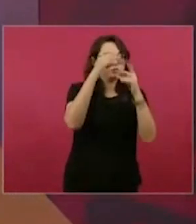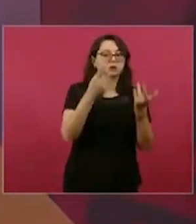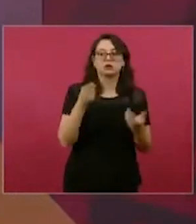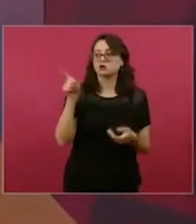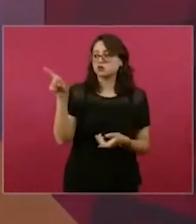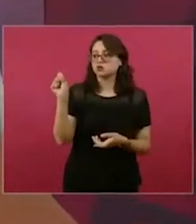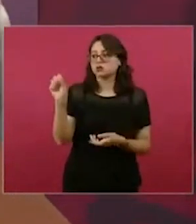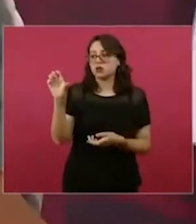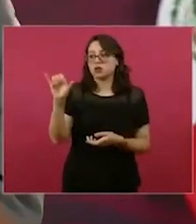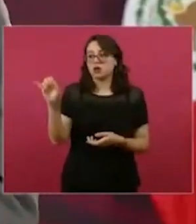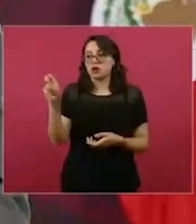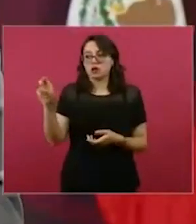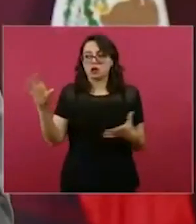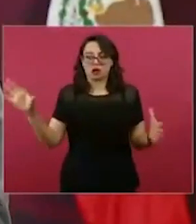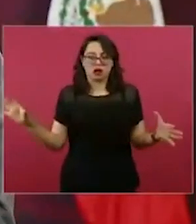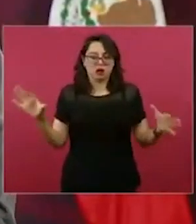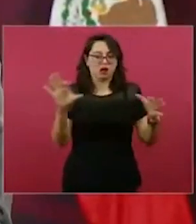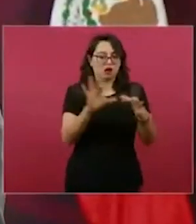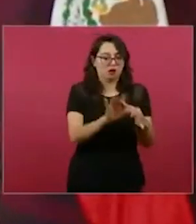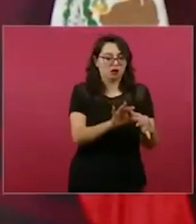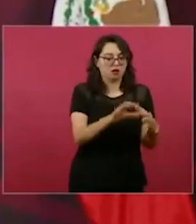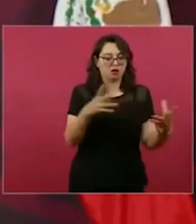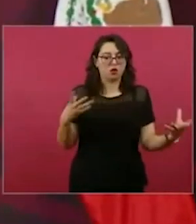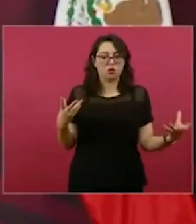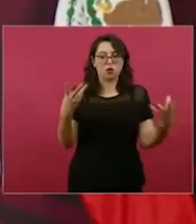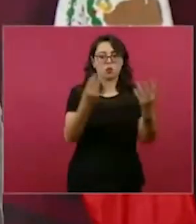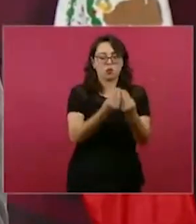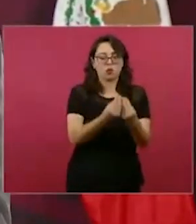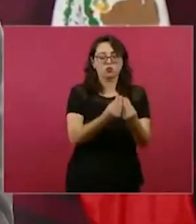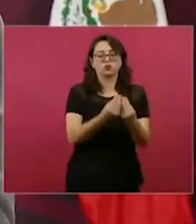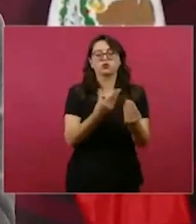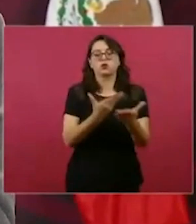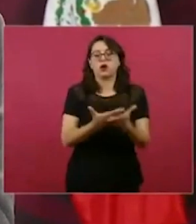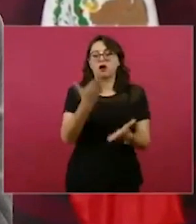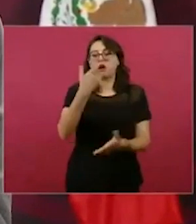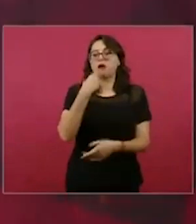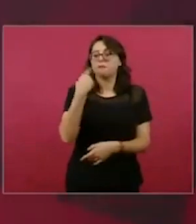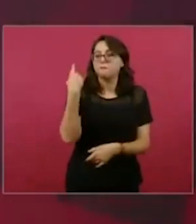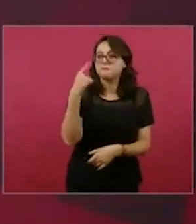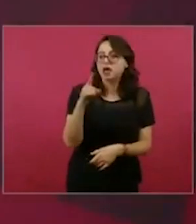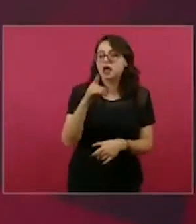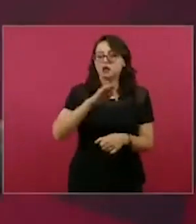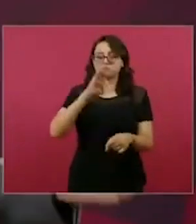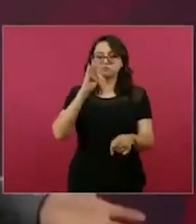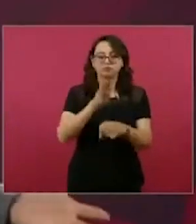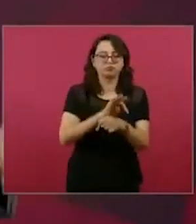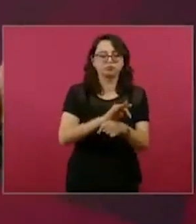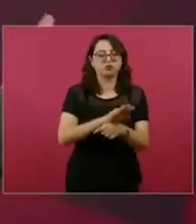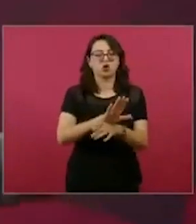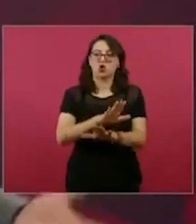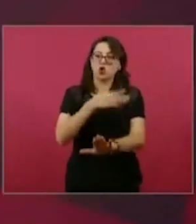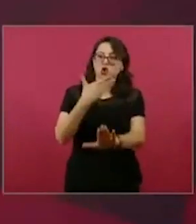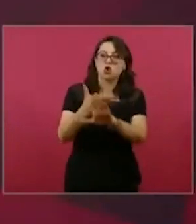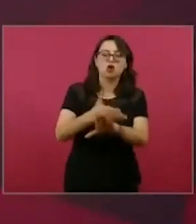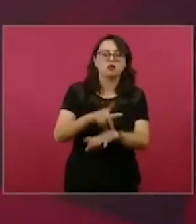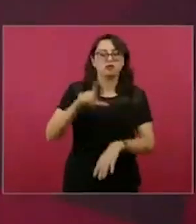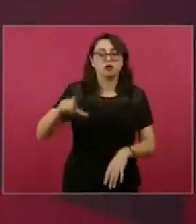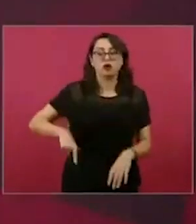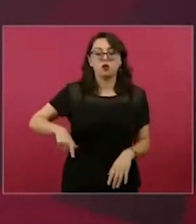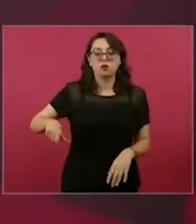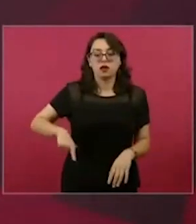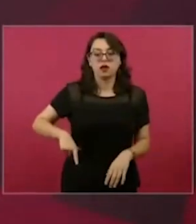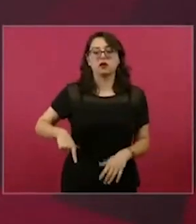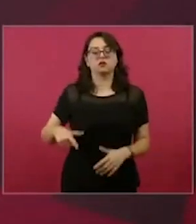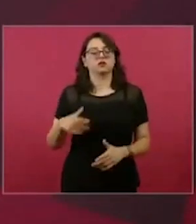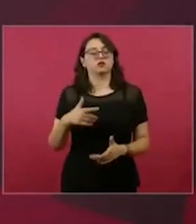que pues bueno la vacunación es conforme edades nos dice el subsecretario Hugo López gatel de cinco